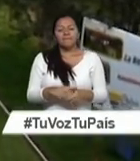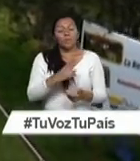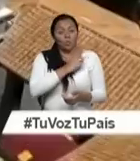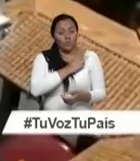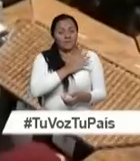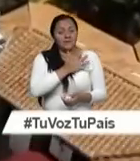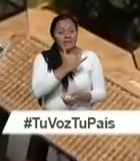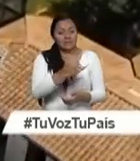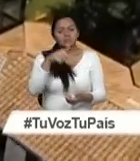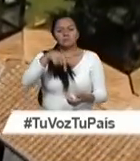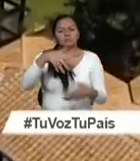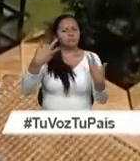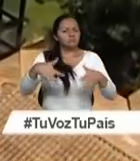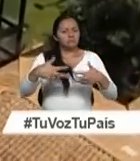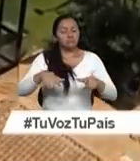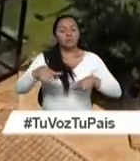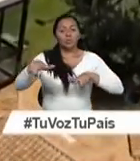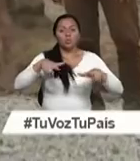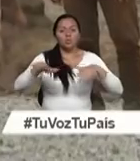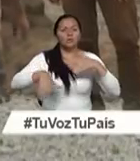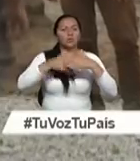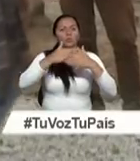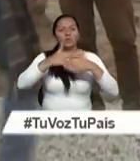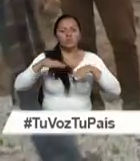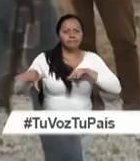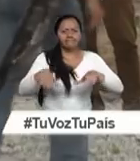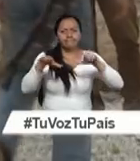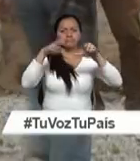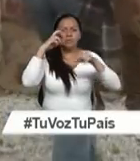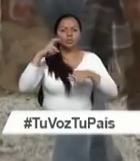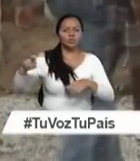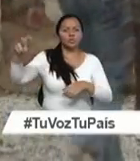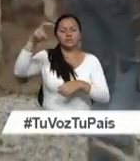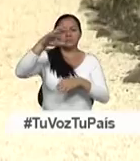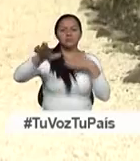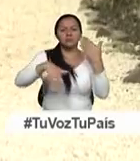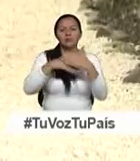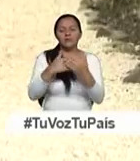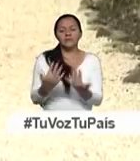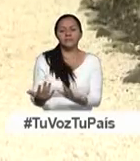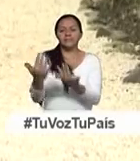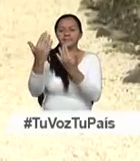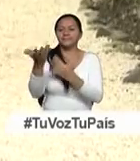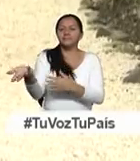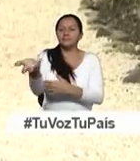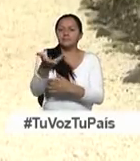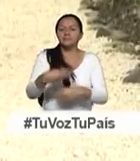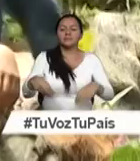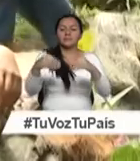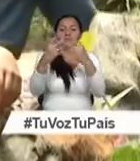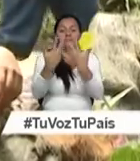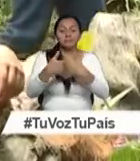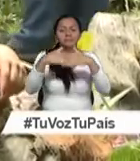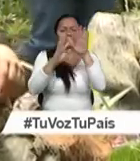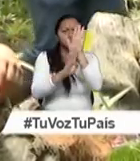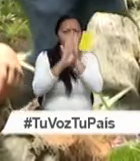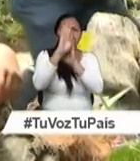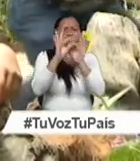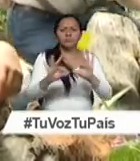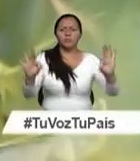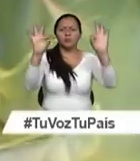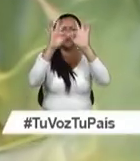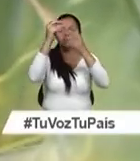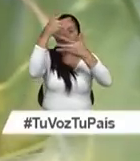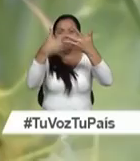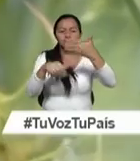Yachay se ha convertido en un nuevo polo de actividad turística, como el Jardín Botánico Yachay, proyectado para ser uno de los más importantes